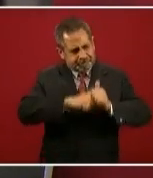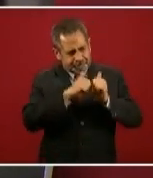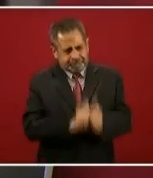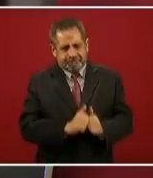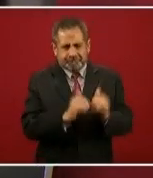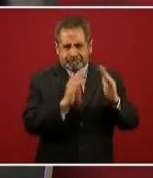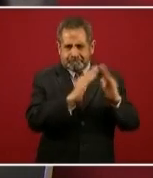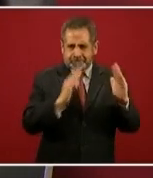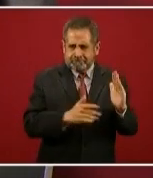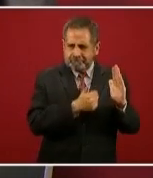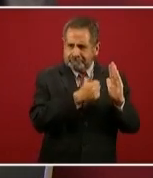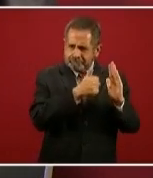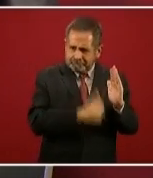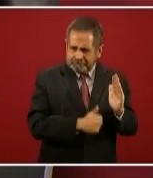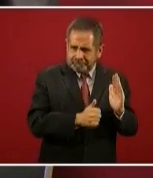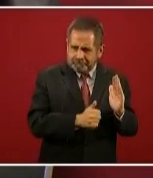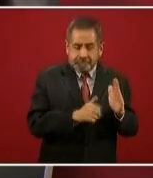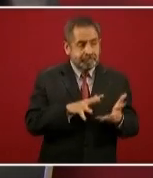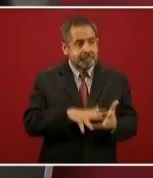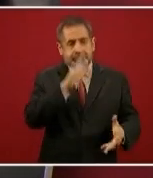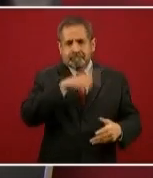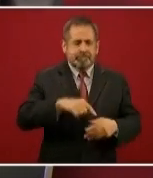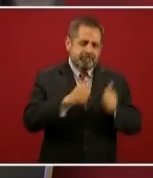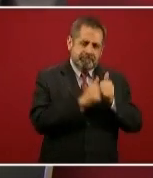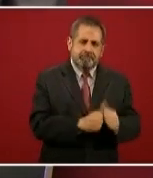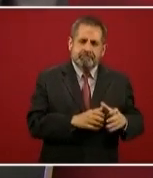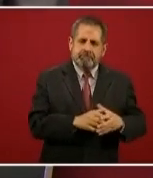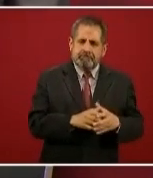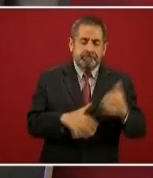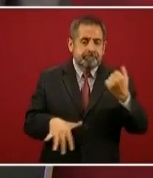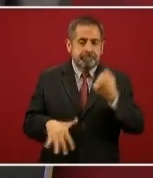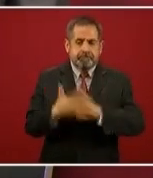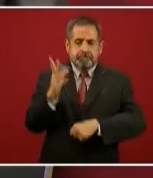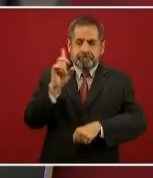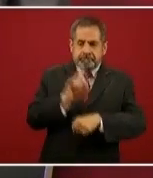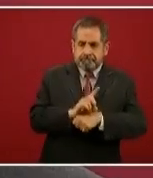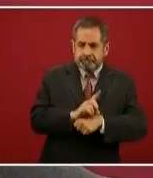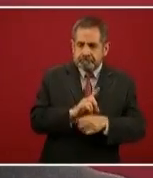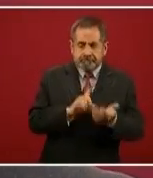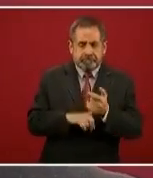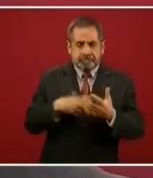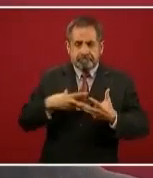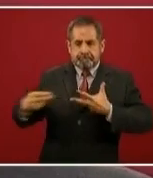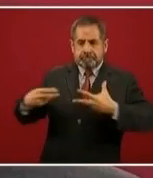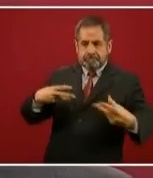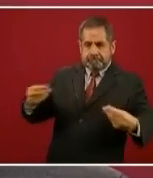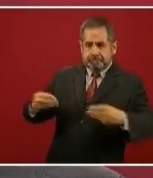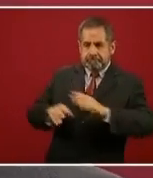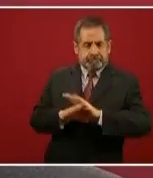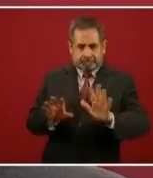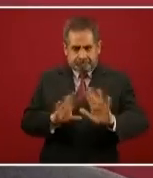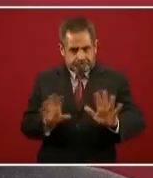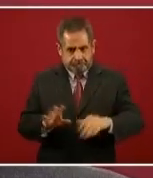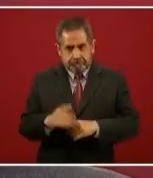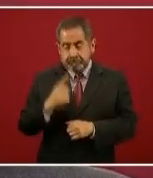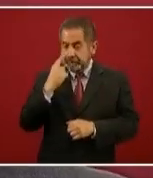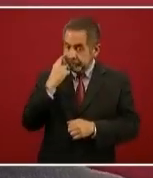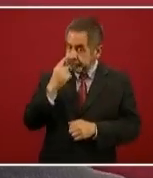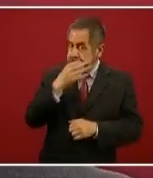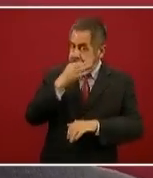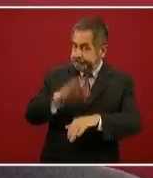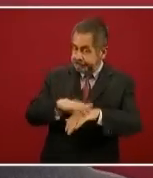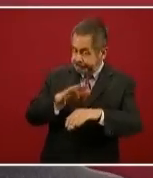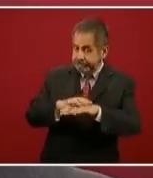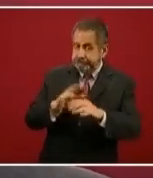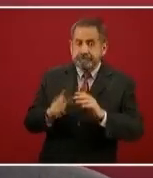tenga riesgo de complicarse, que es la gran mayoría. Que se quede en casa por 15 días para que no transmita a otros. Ahora bien,